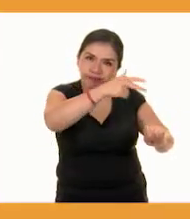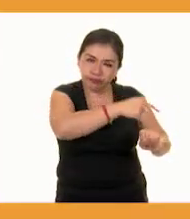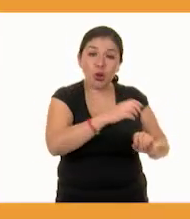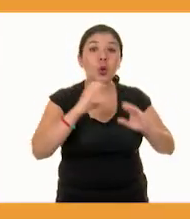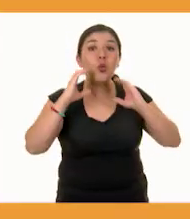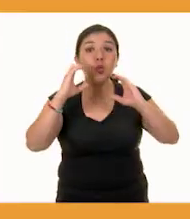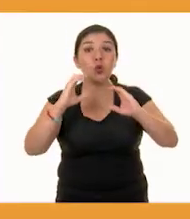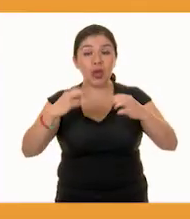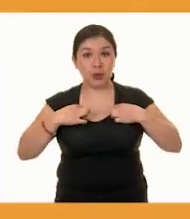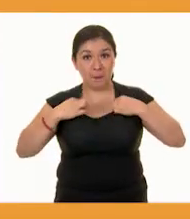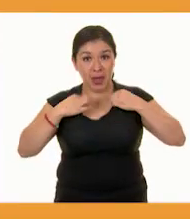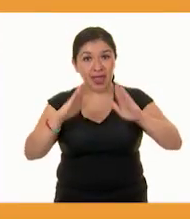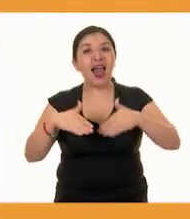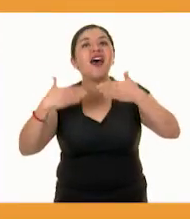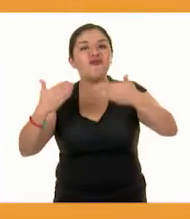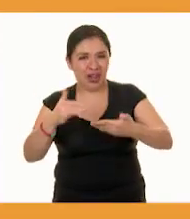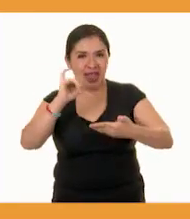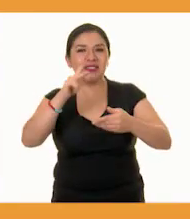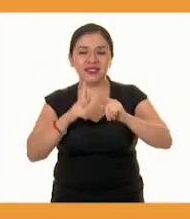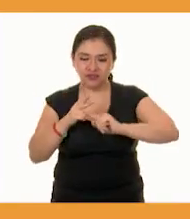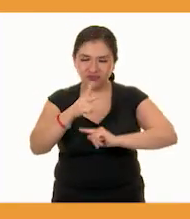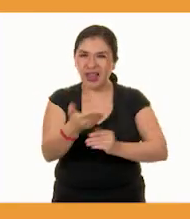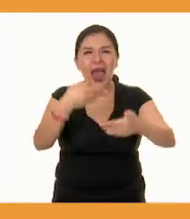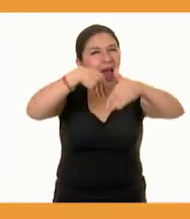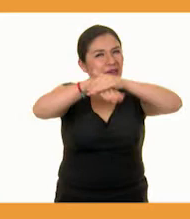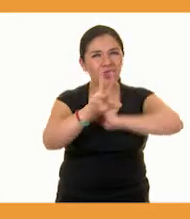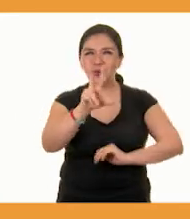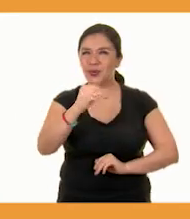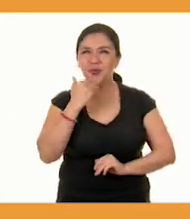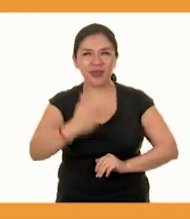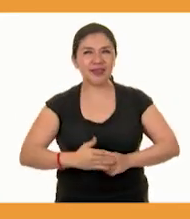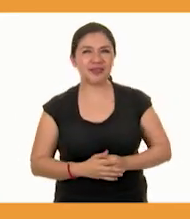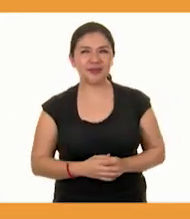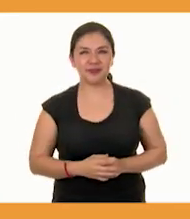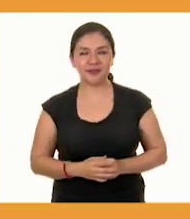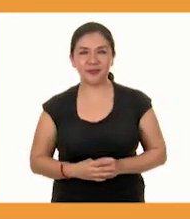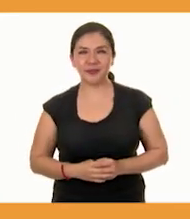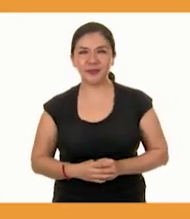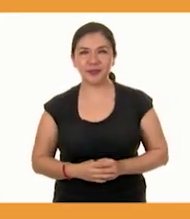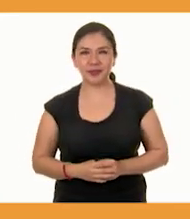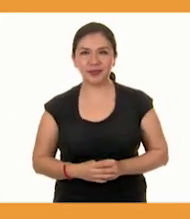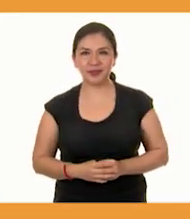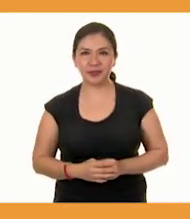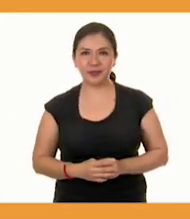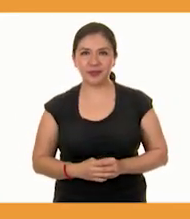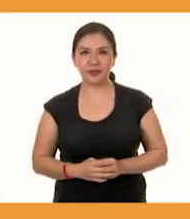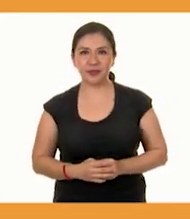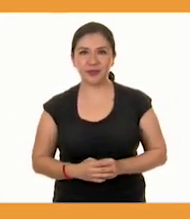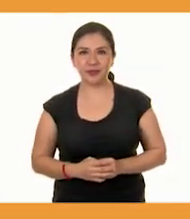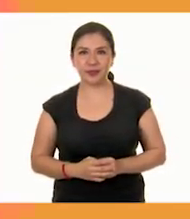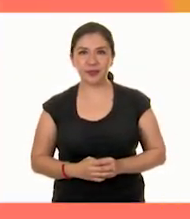marcaste. Asegúrate de cortar por fuera de la playera. No introduzcas las tijeras en ella.